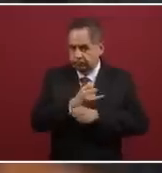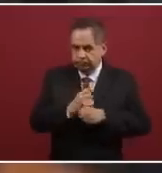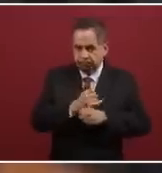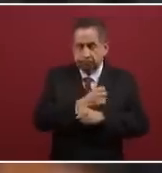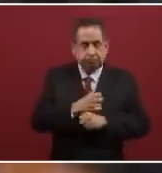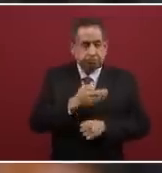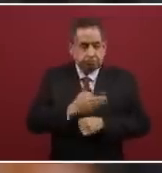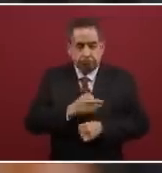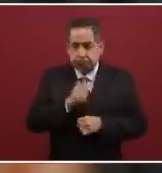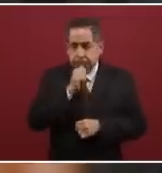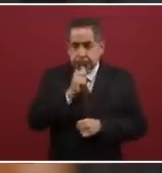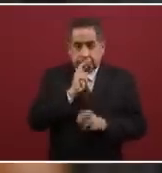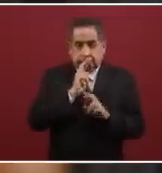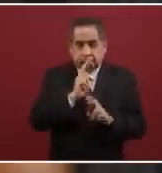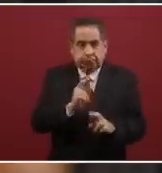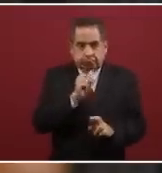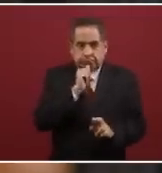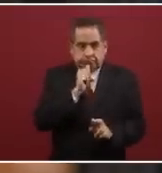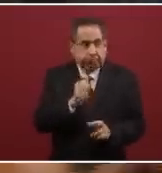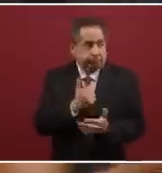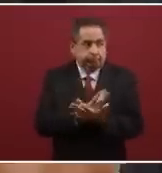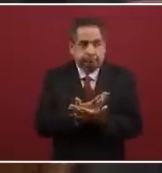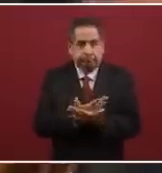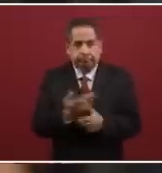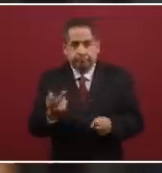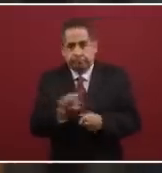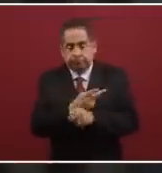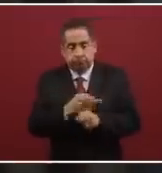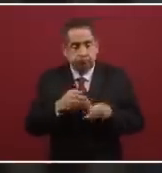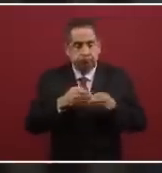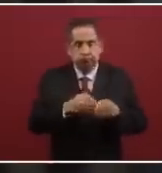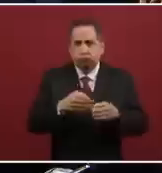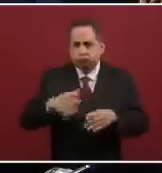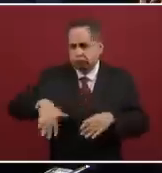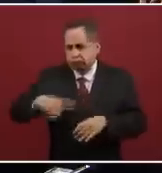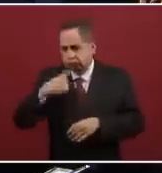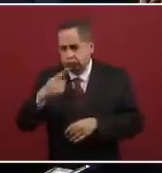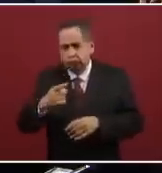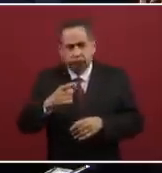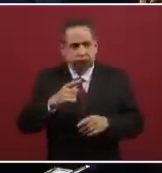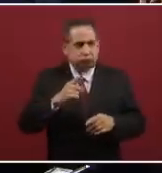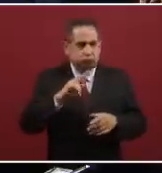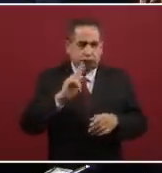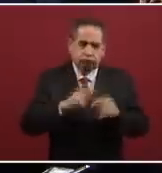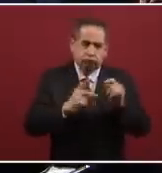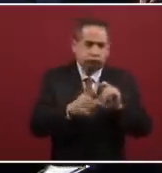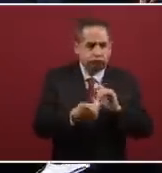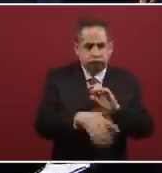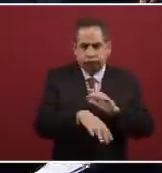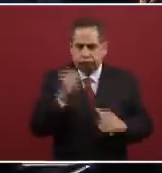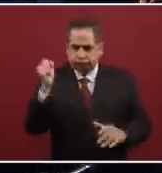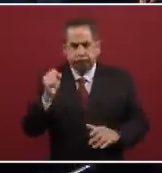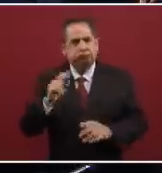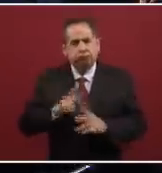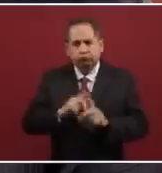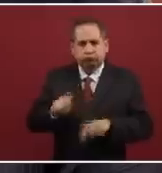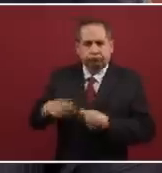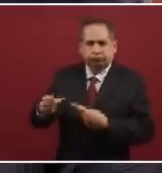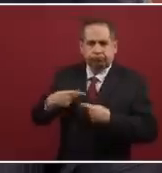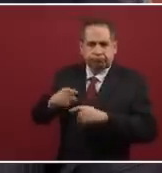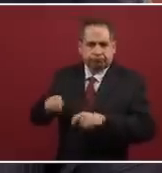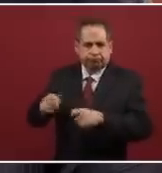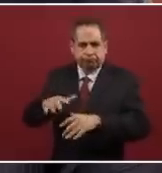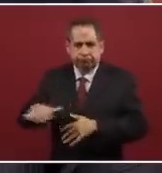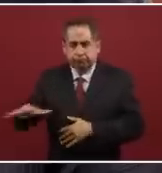ahorita no sabemos qué va a pasar, si esos bienes, como se dice, van a regresar al pueblo o qué va a pasar, porque